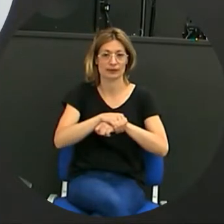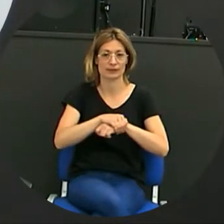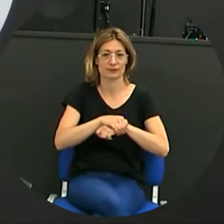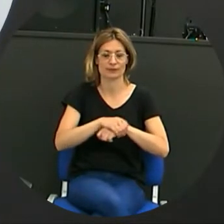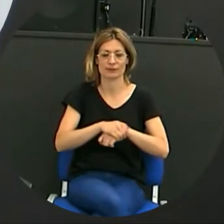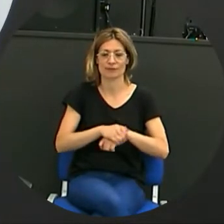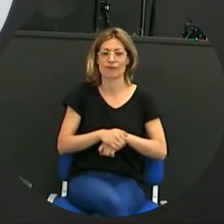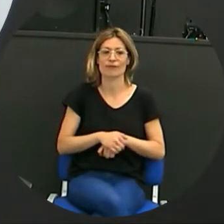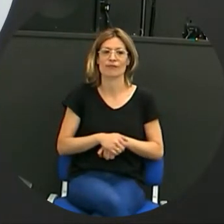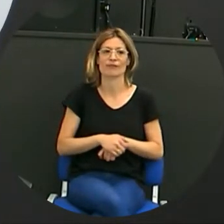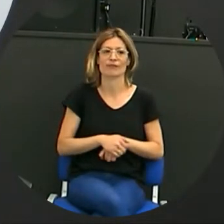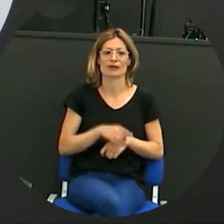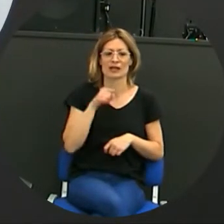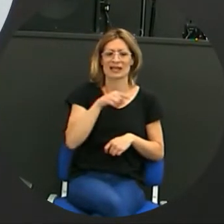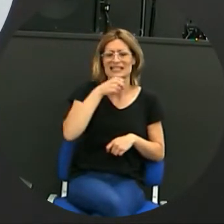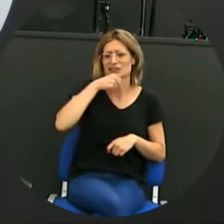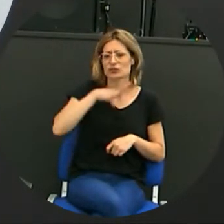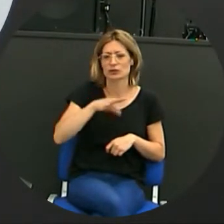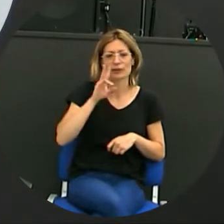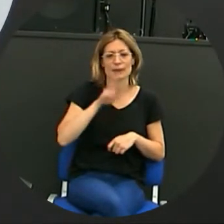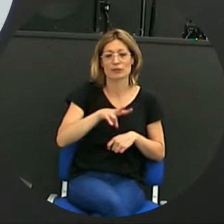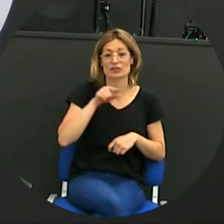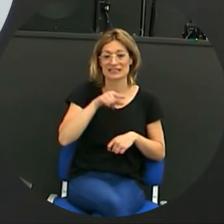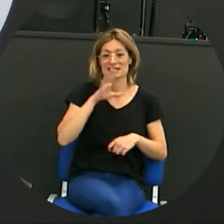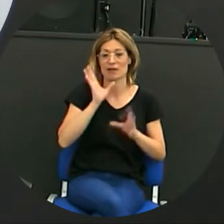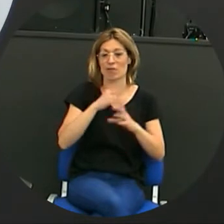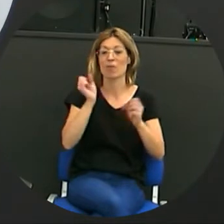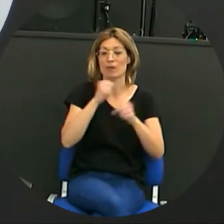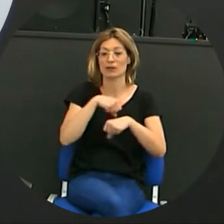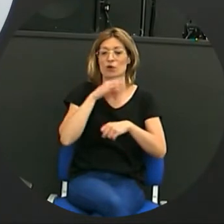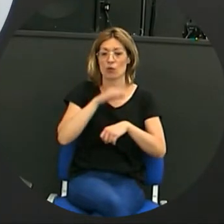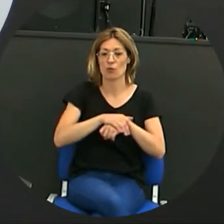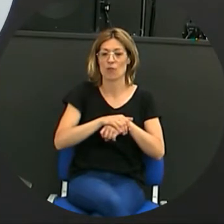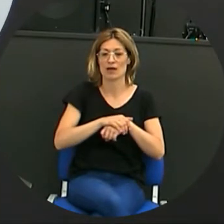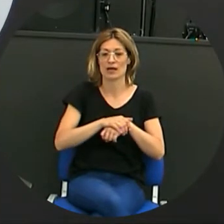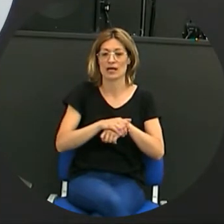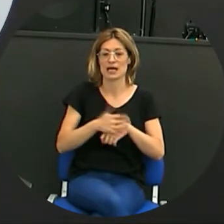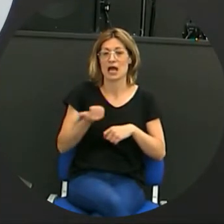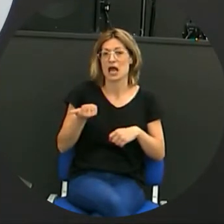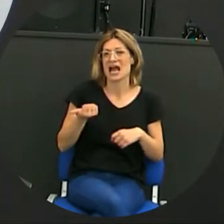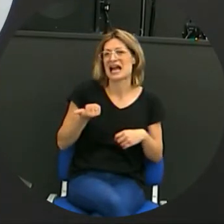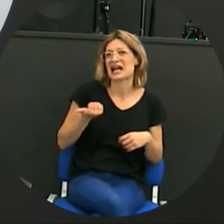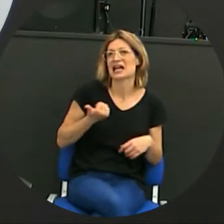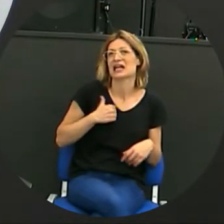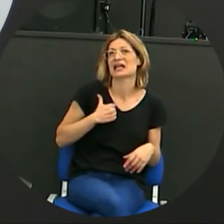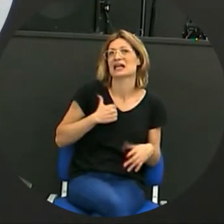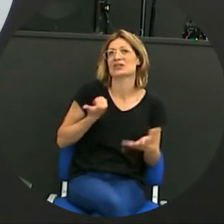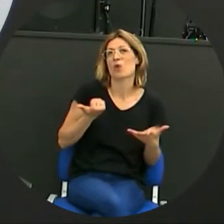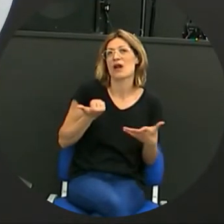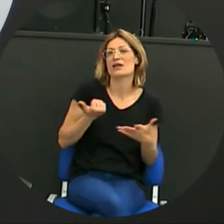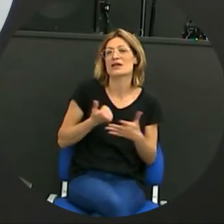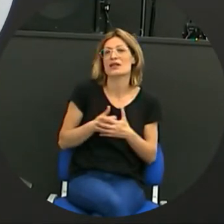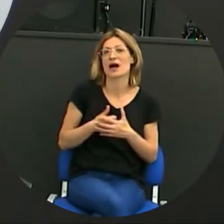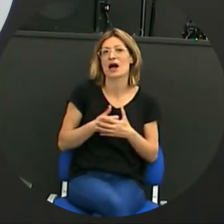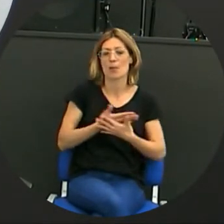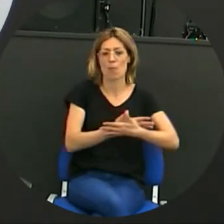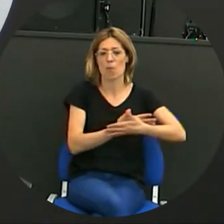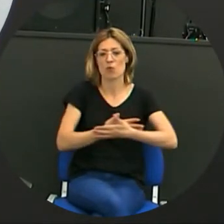ese pacto. No era una casualidad que quien amamantó a Moisés fuera su propia